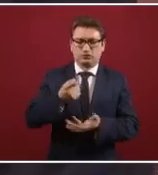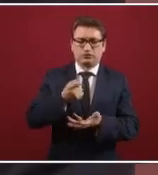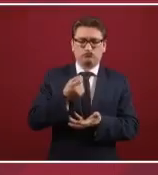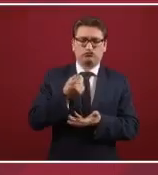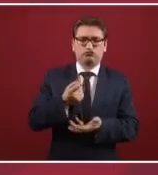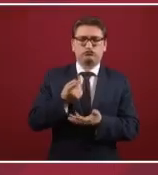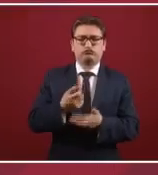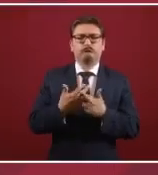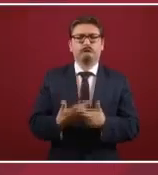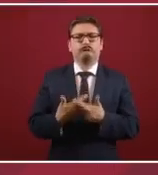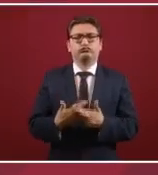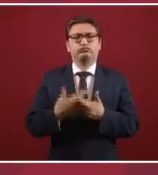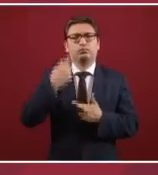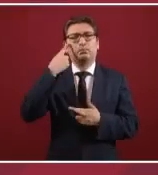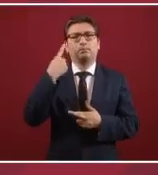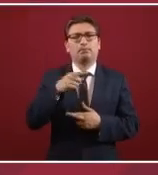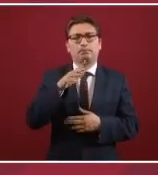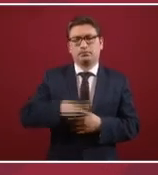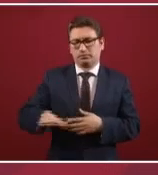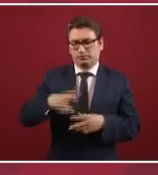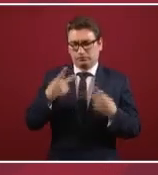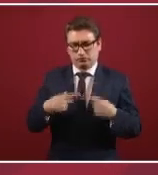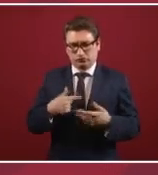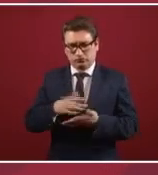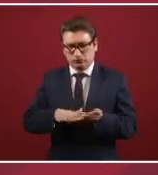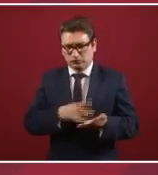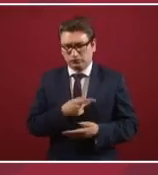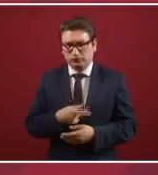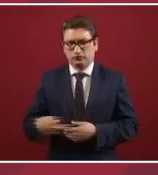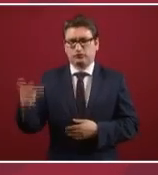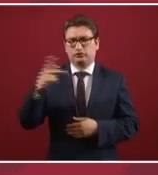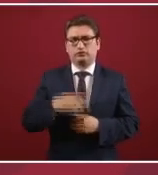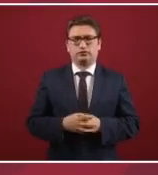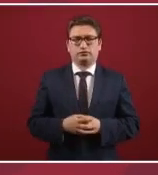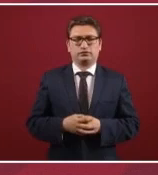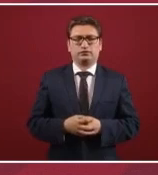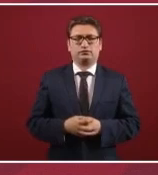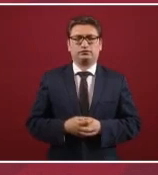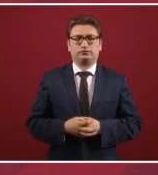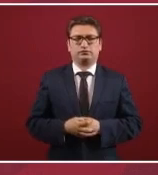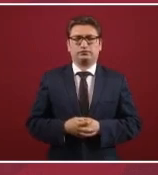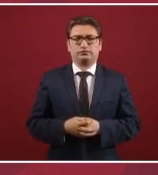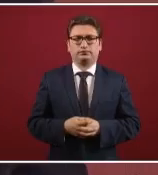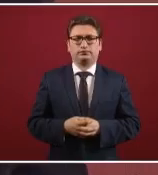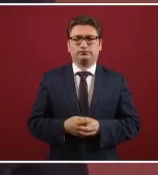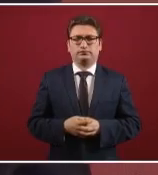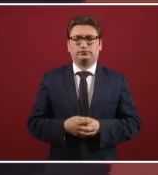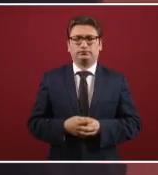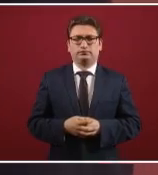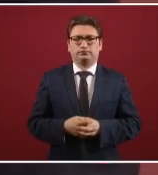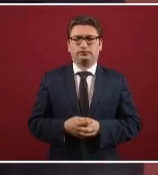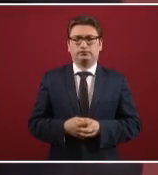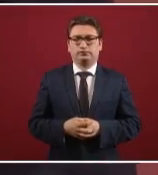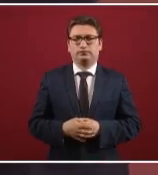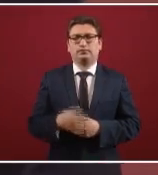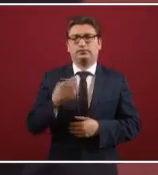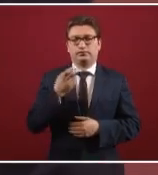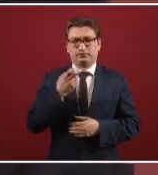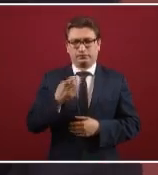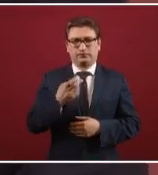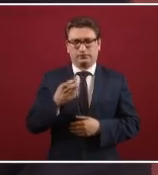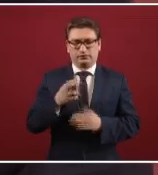para atender a la gente humilde a la gente pobre del país entonces en la